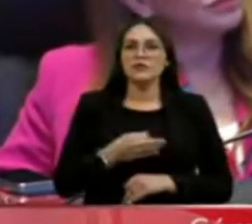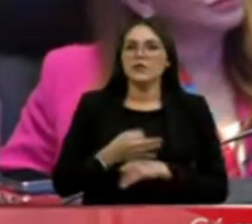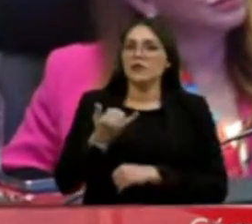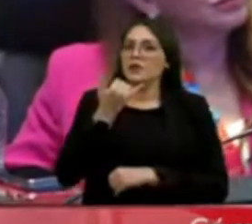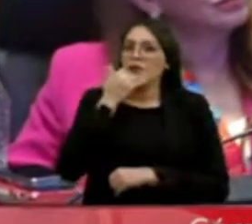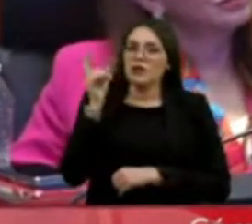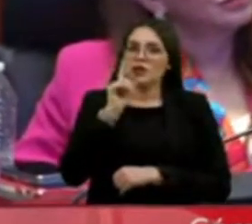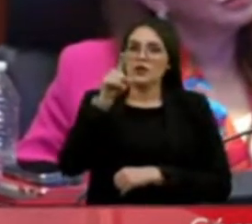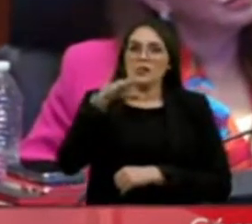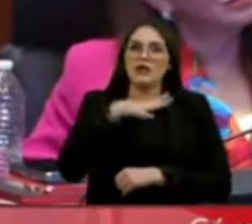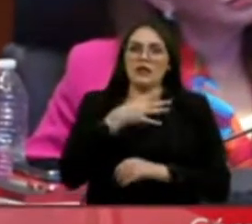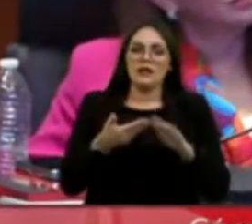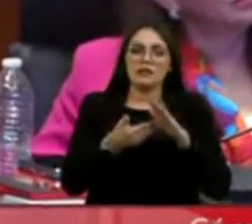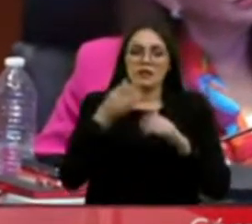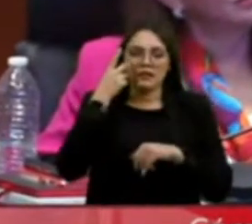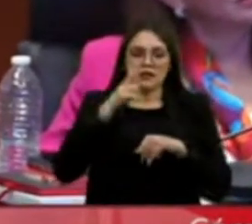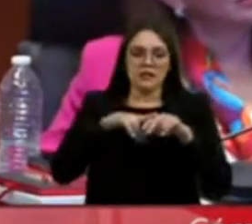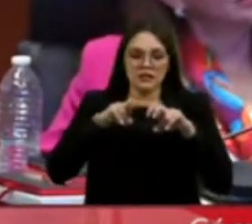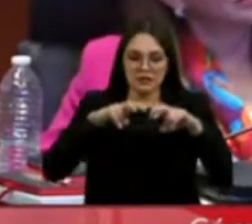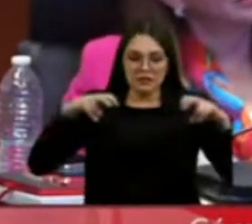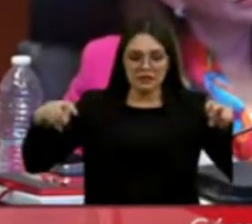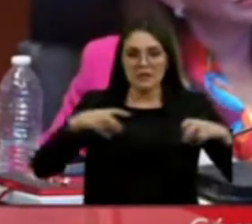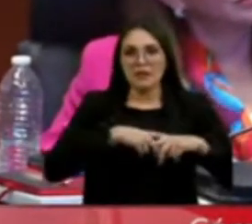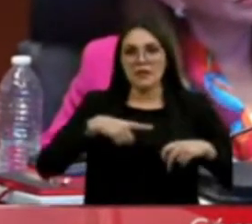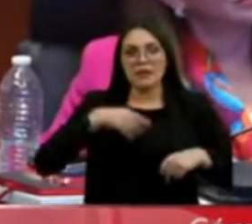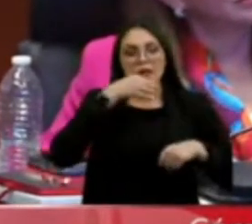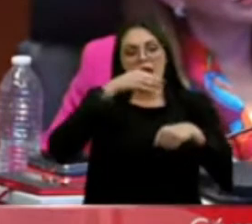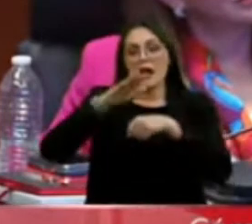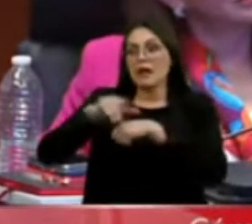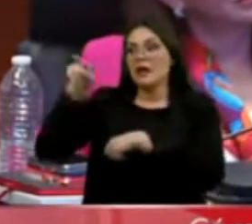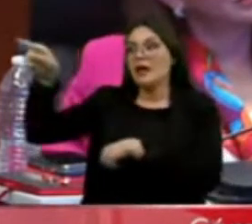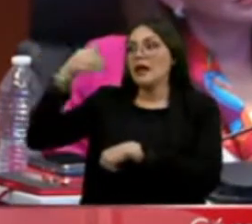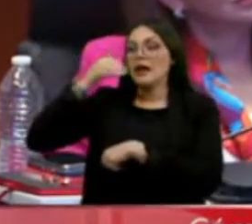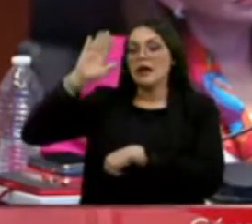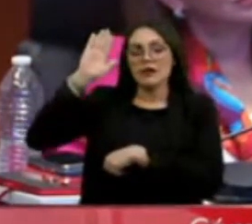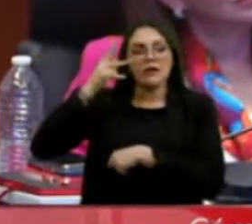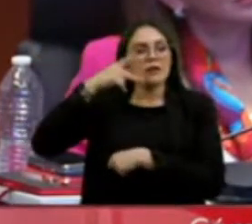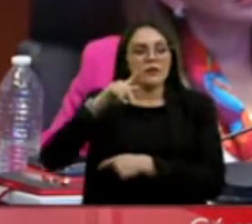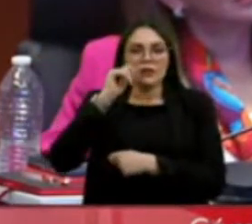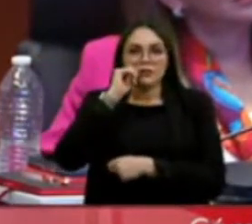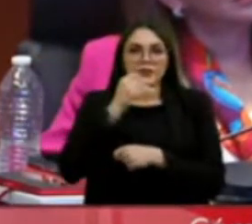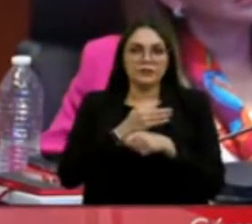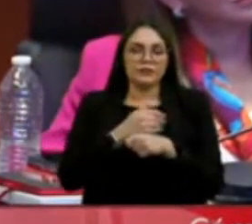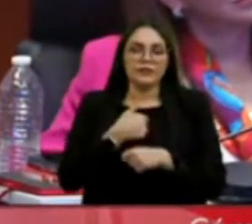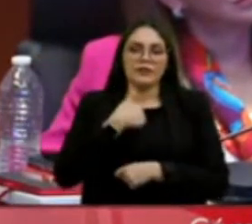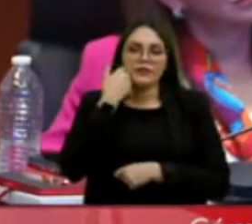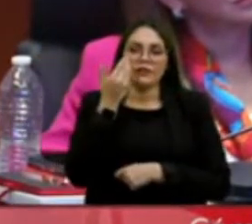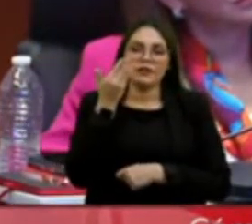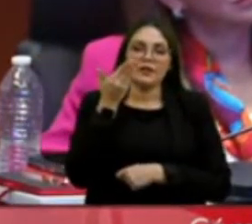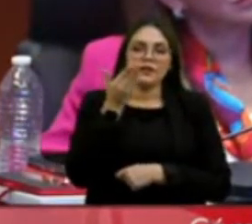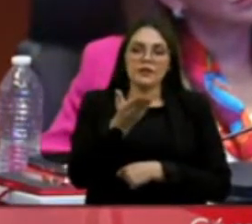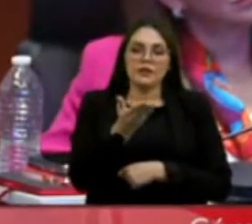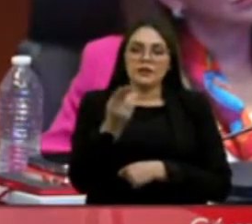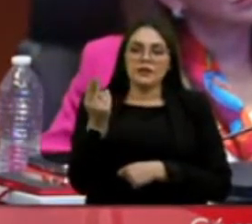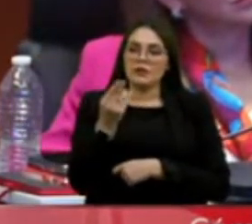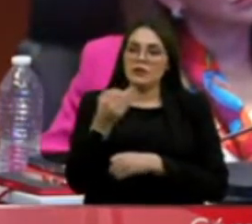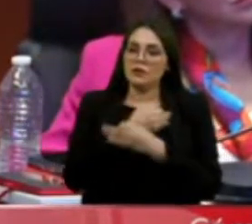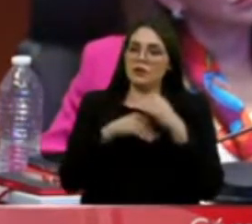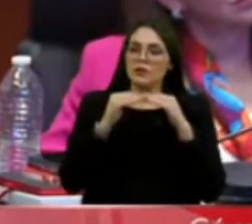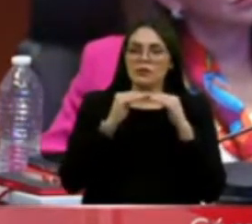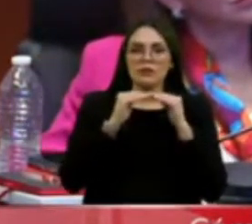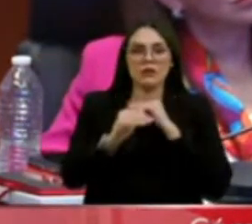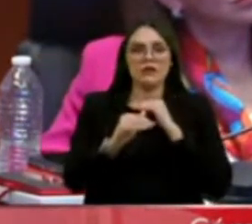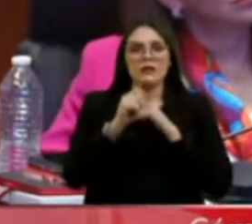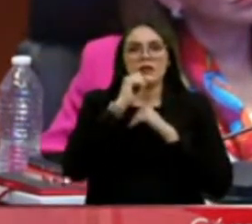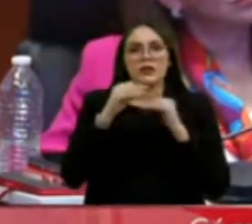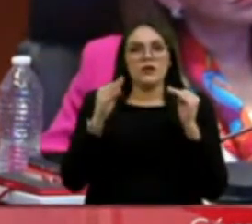usted tiene una mesa directiva que le debe avisar quienes están solicitando la palabra. Sin embargo, lo que le quiero pedir es que sea parejo con los